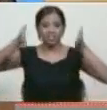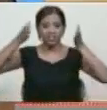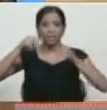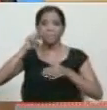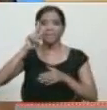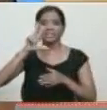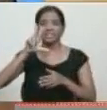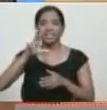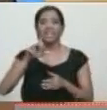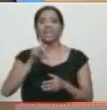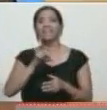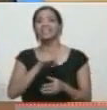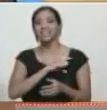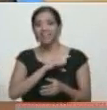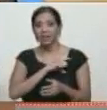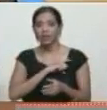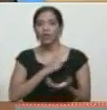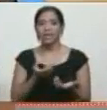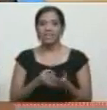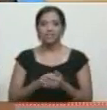Fuerza Armada represiva.